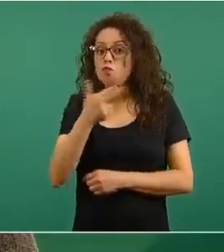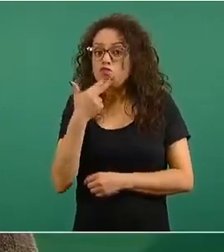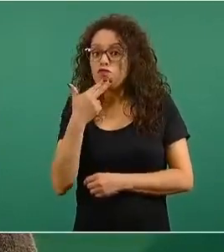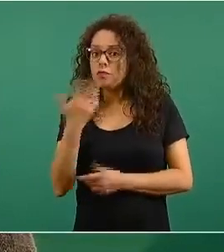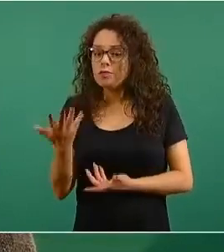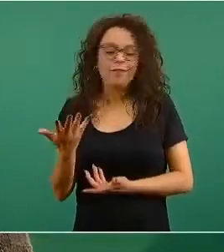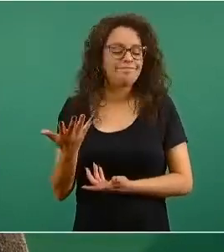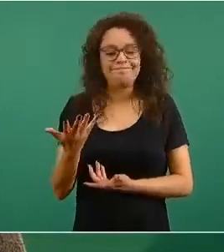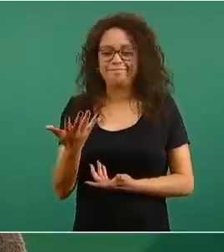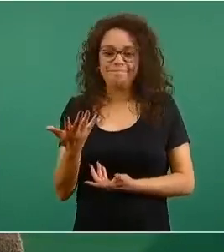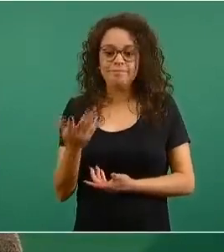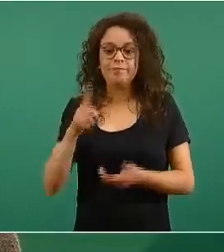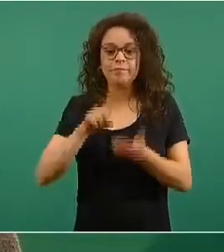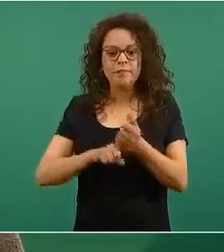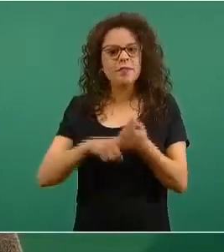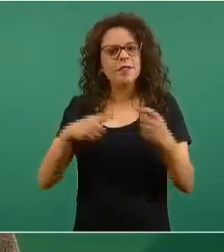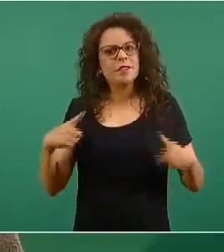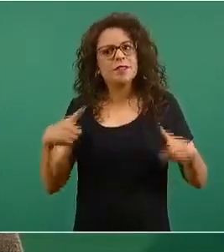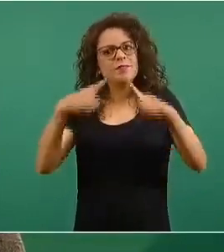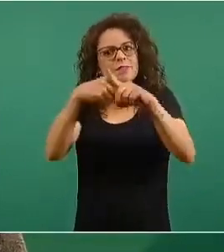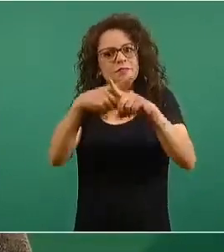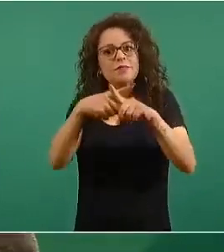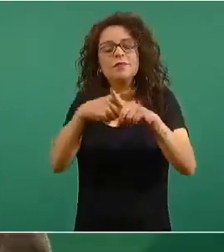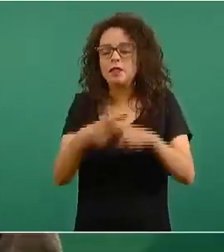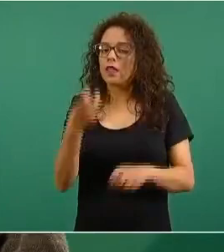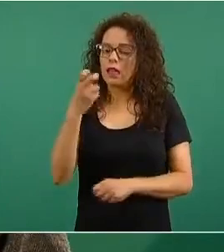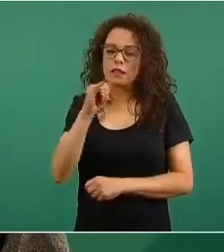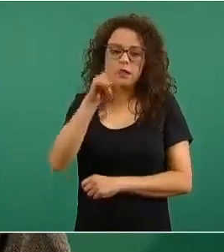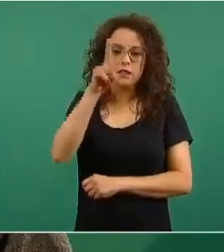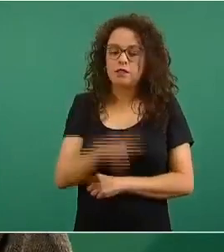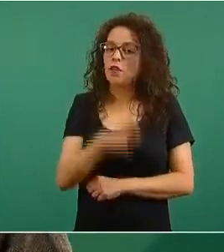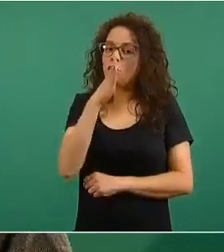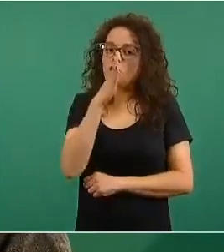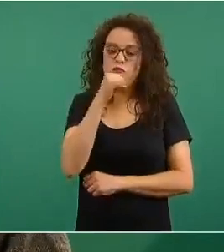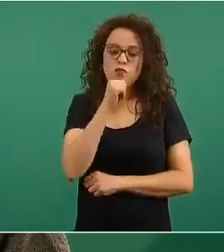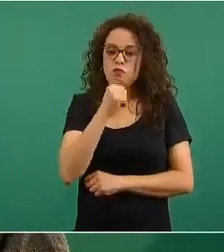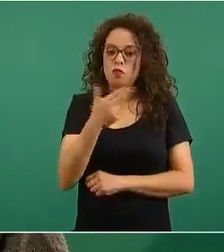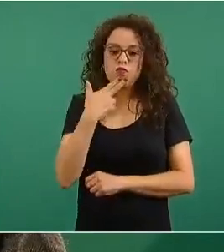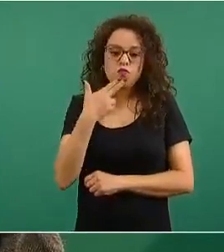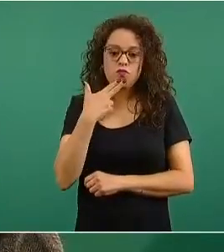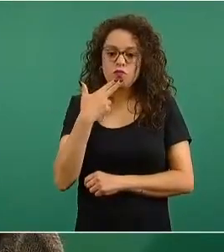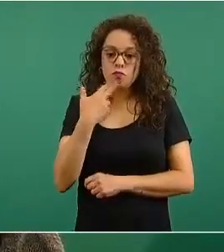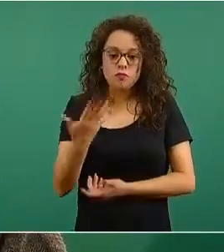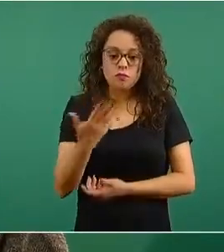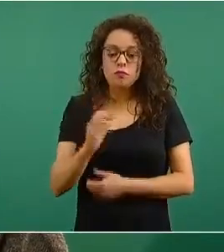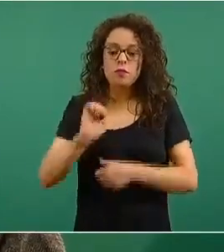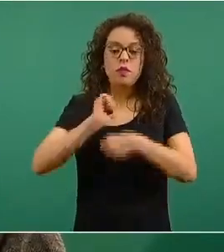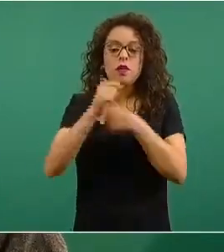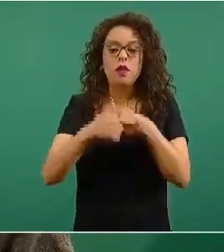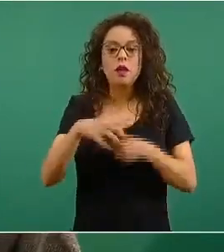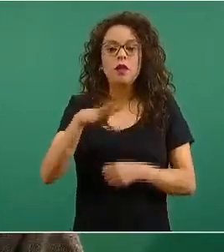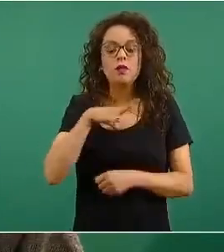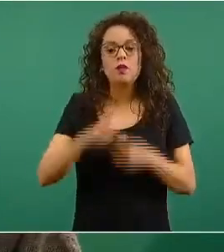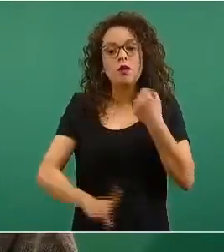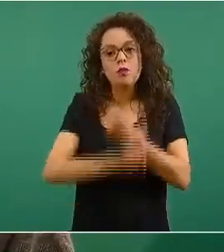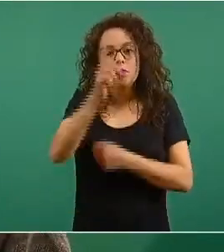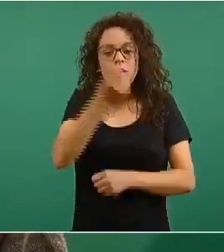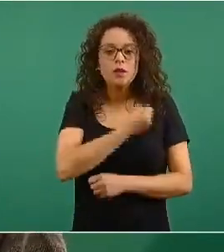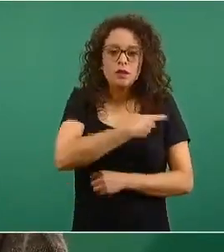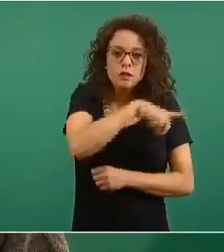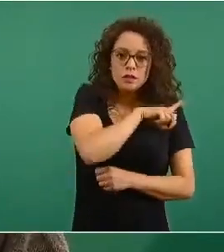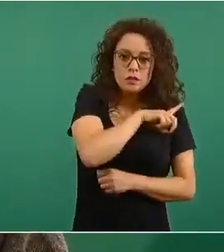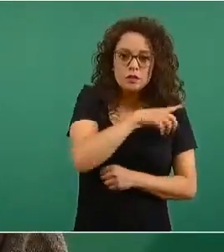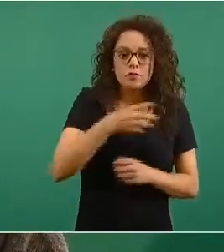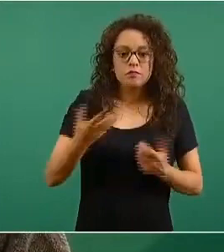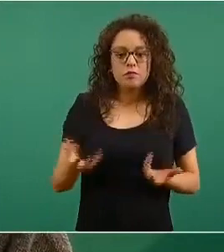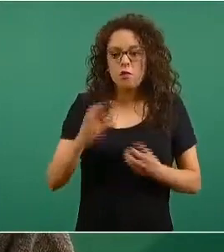las contraindicaciones absolutas es donde no se puede utilizar el producto en alguna condición de salud o demográfica